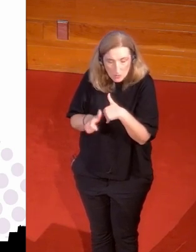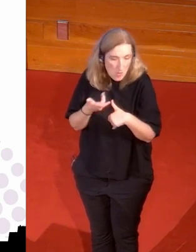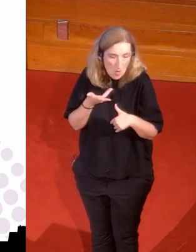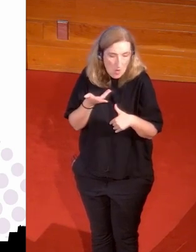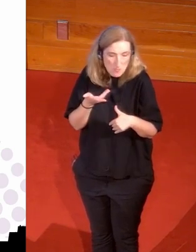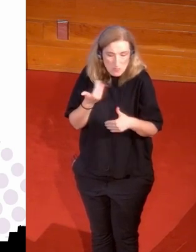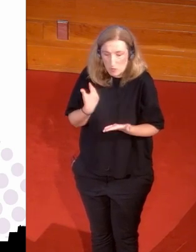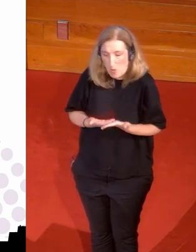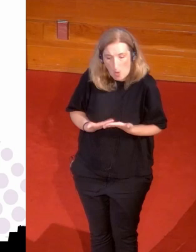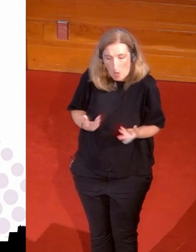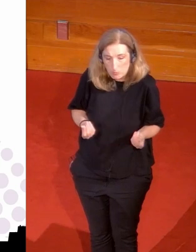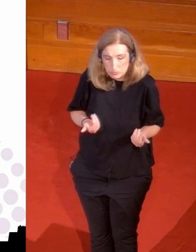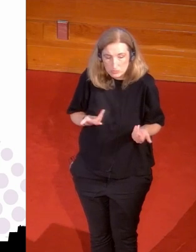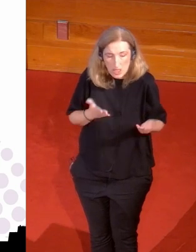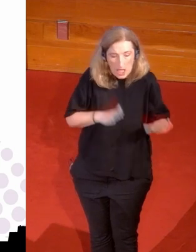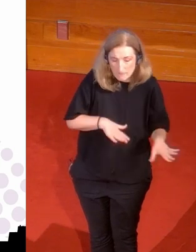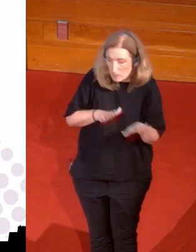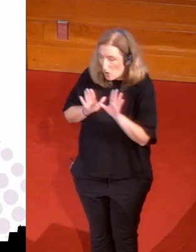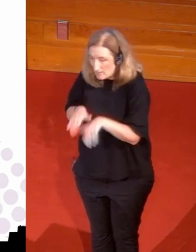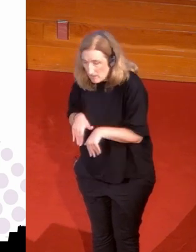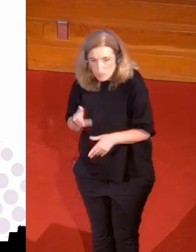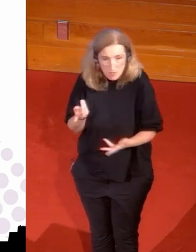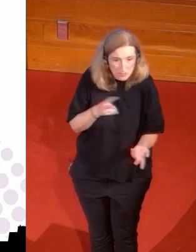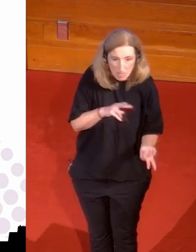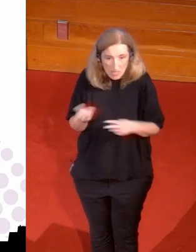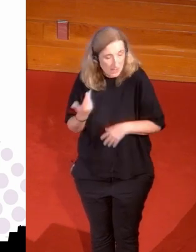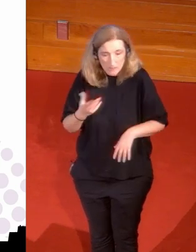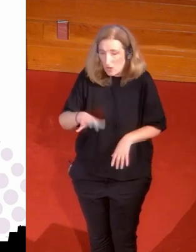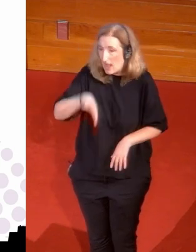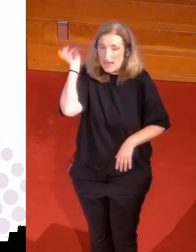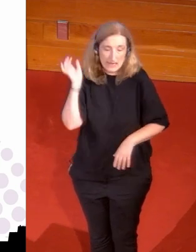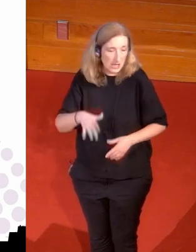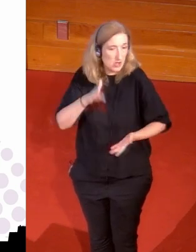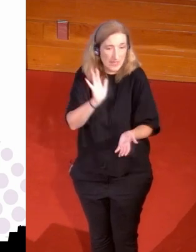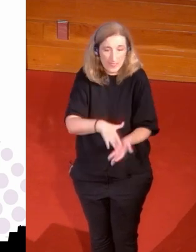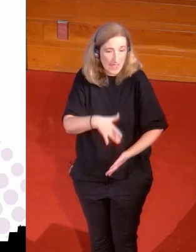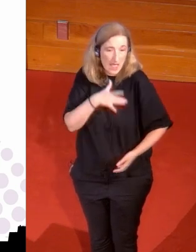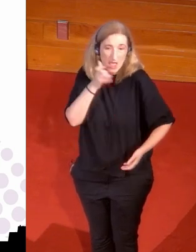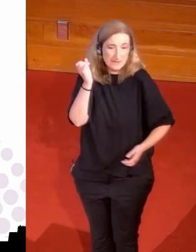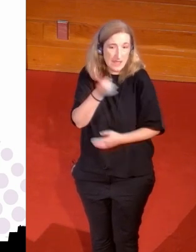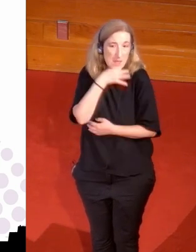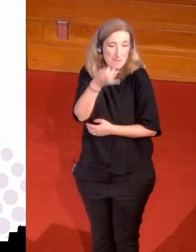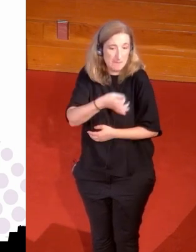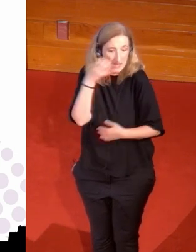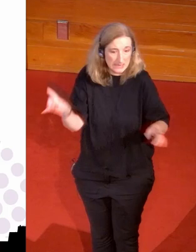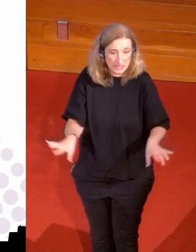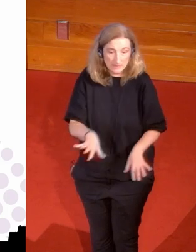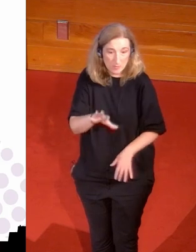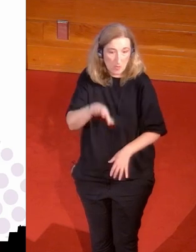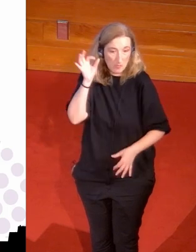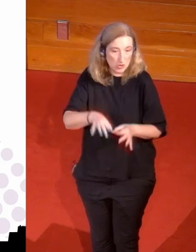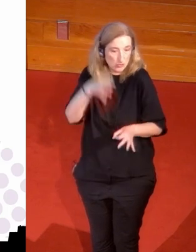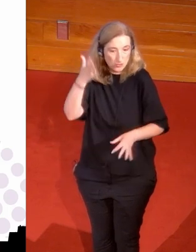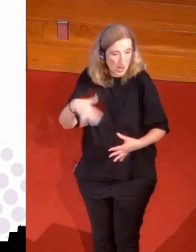ni ni demócratas ni republicanos Que bueno que fue al azar que eligió ese ese miting